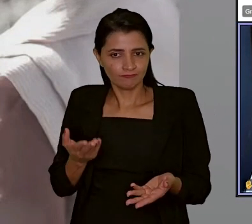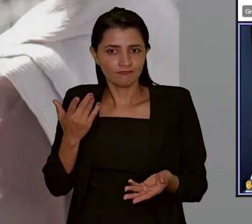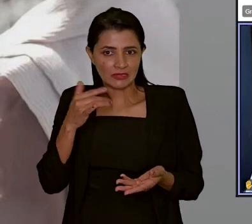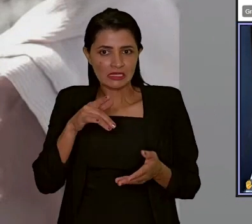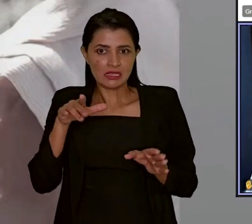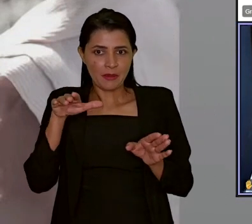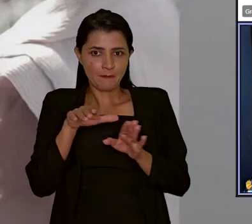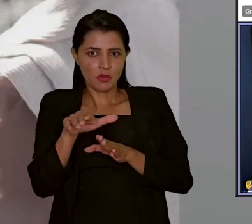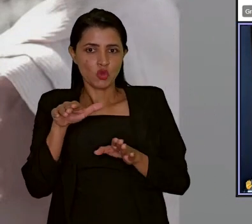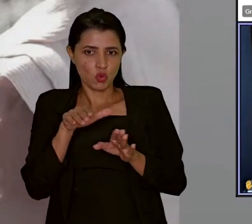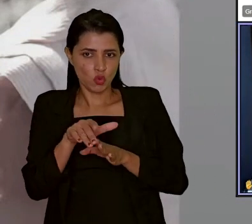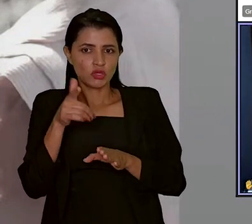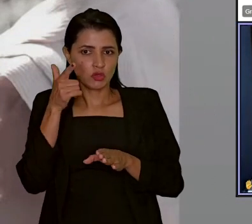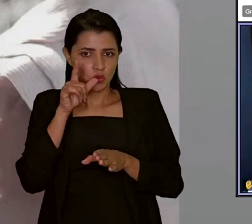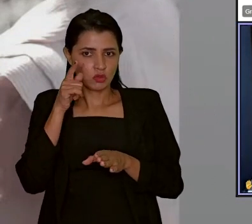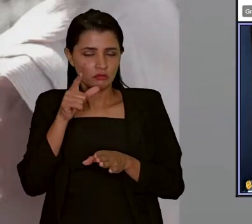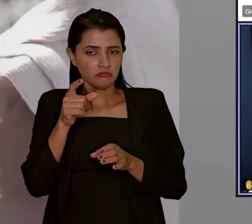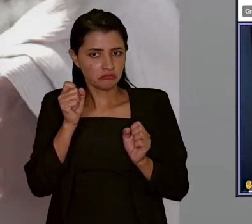consulta,